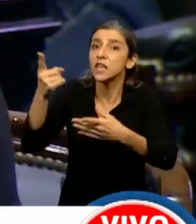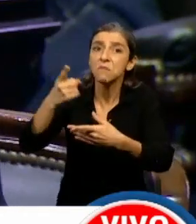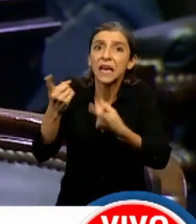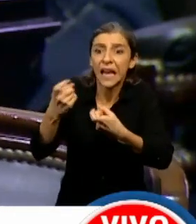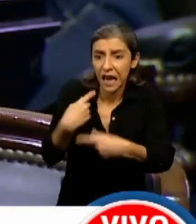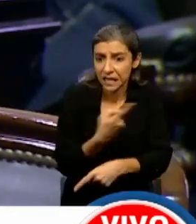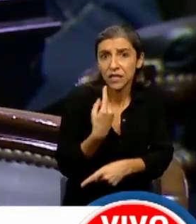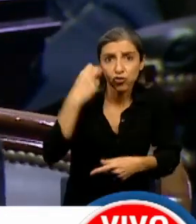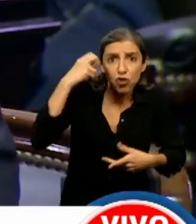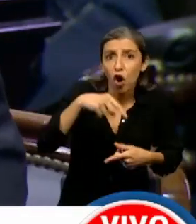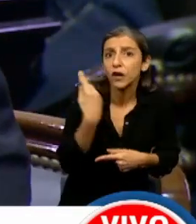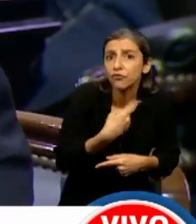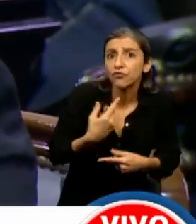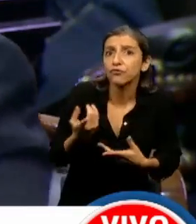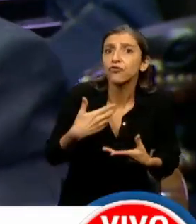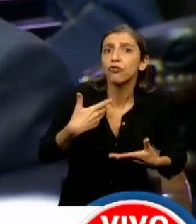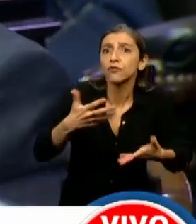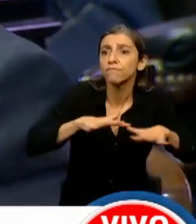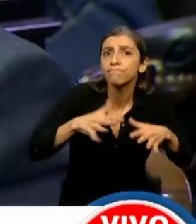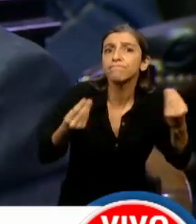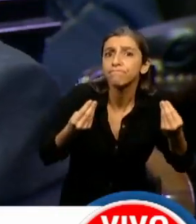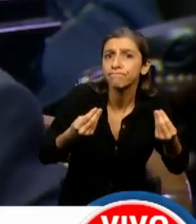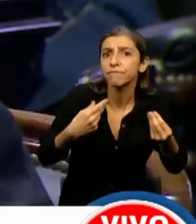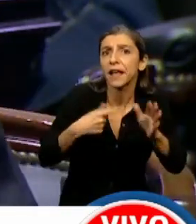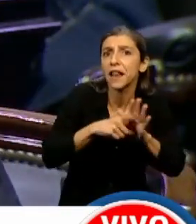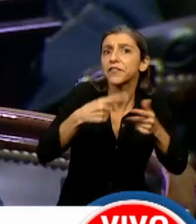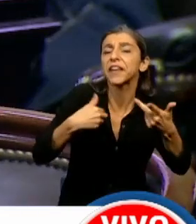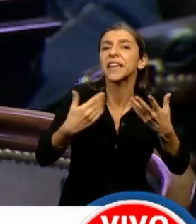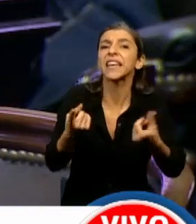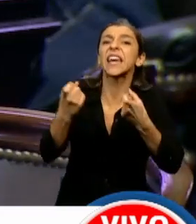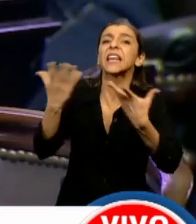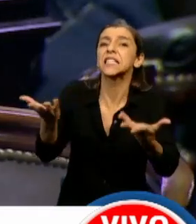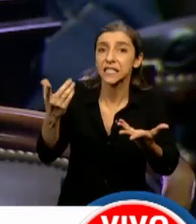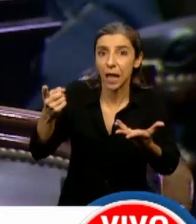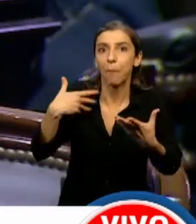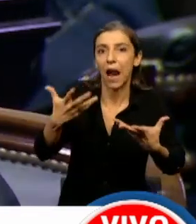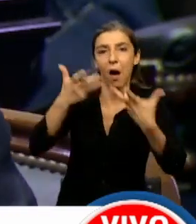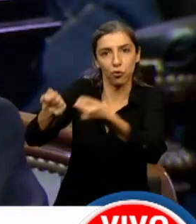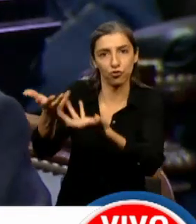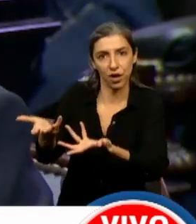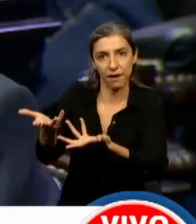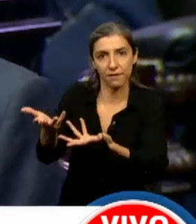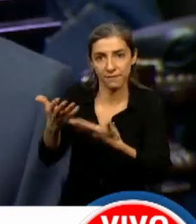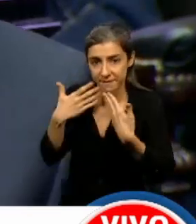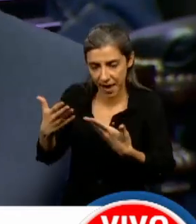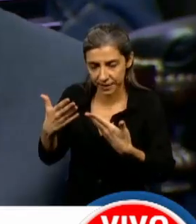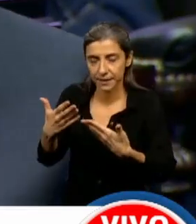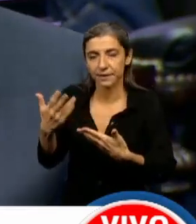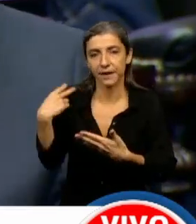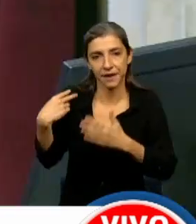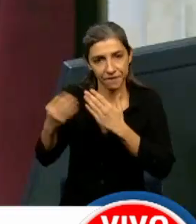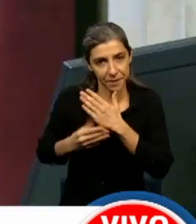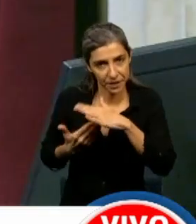rectificación de esa política que es medular en esta etapa para la república argentina gracias señor jefe de gales